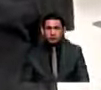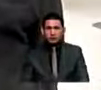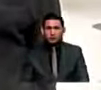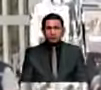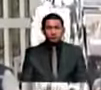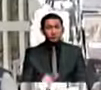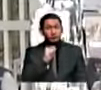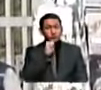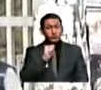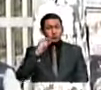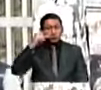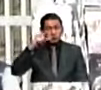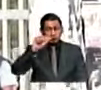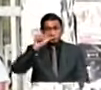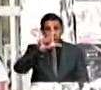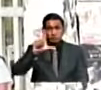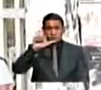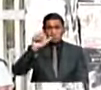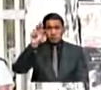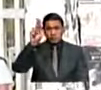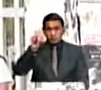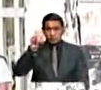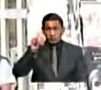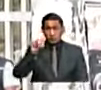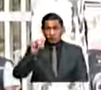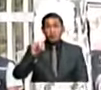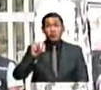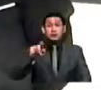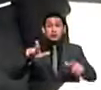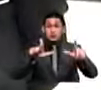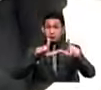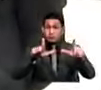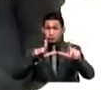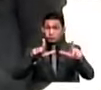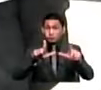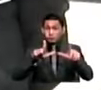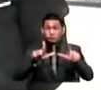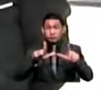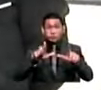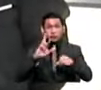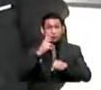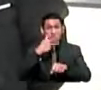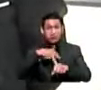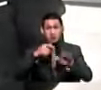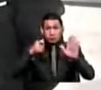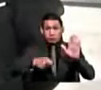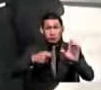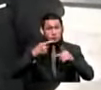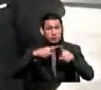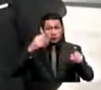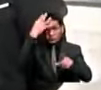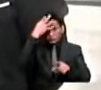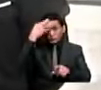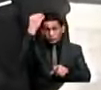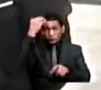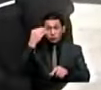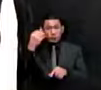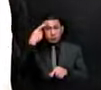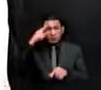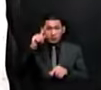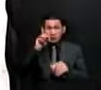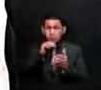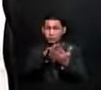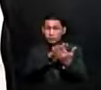Falta muy poco para que Alan obtenga el título de abogado en la Universidad Central del Ecuador. Escuchó que el presidente Daniel Noboa envió un proyecto de ley a